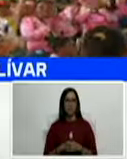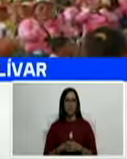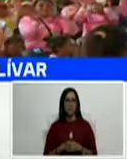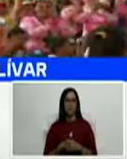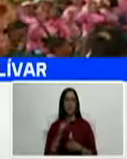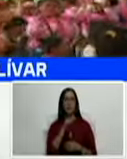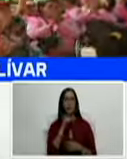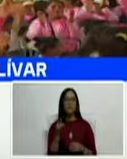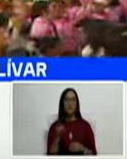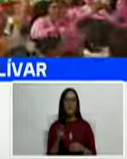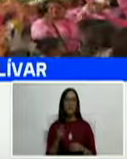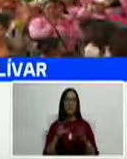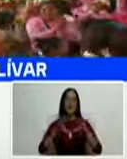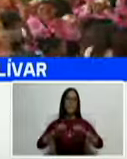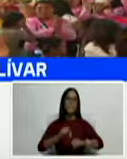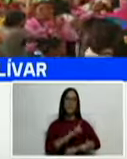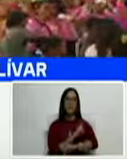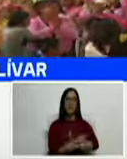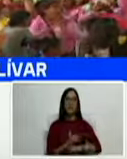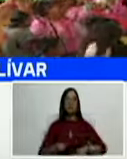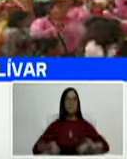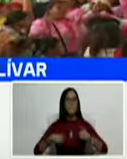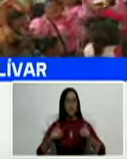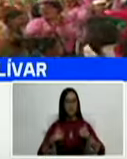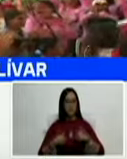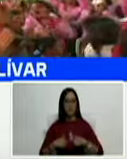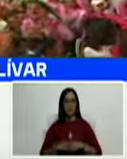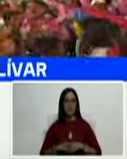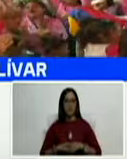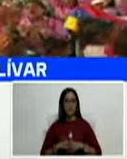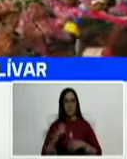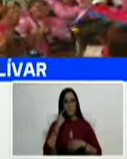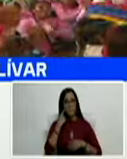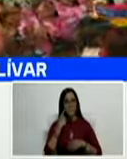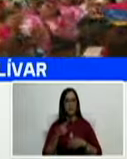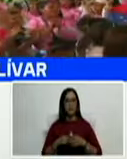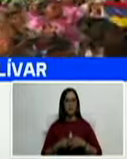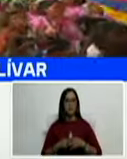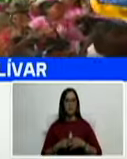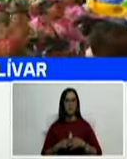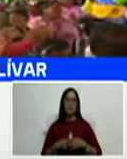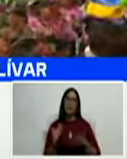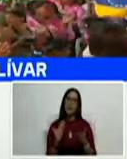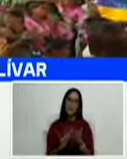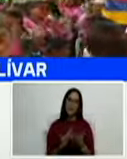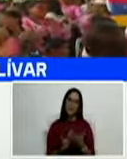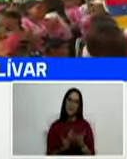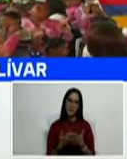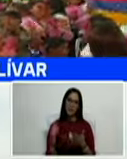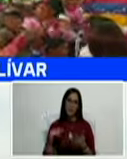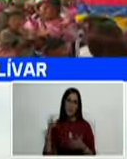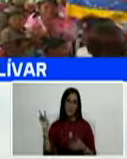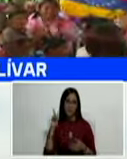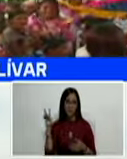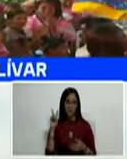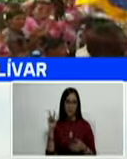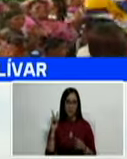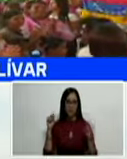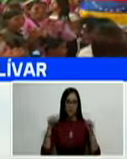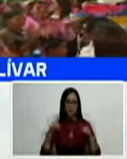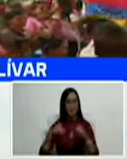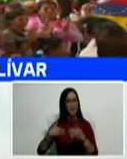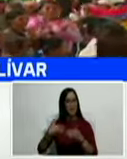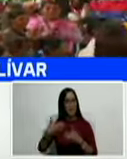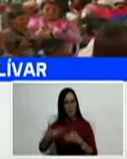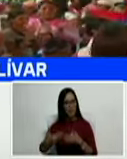para que ustedes se empoderen cada vez más. Miren, las perspectivas que tiene Venezuela de aquí en